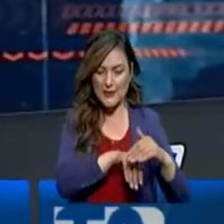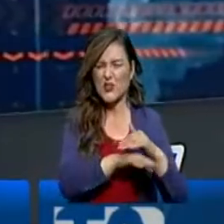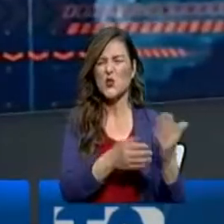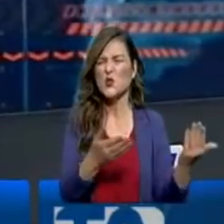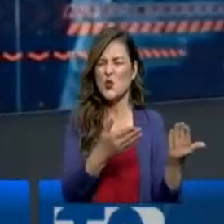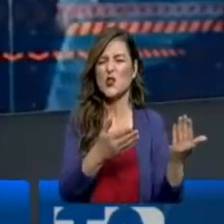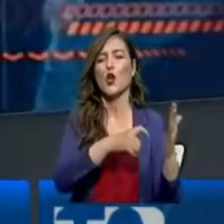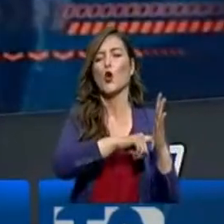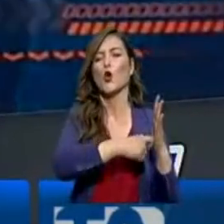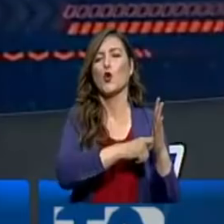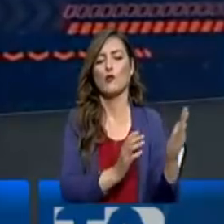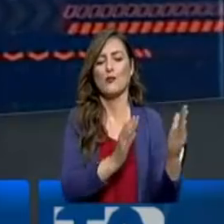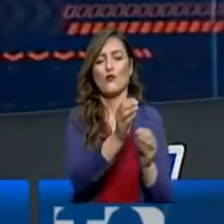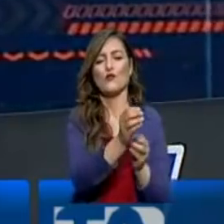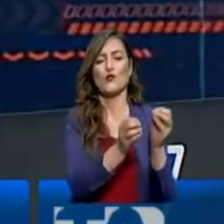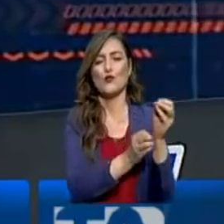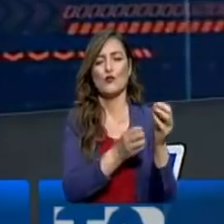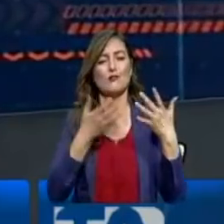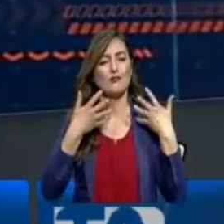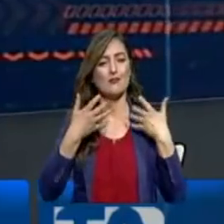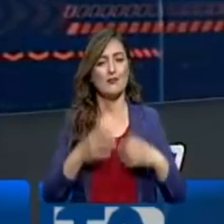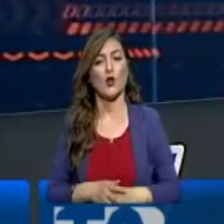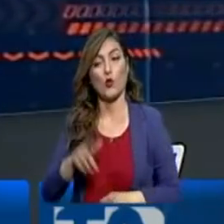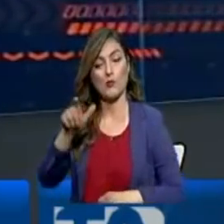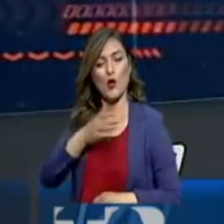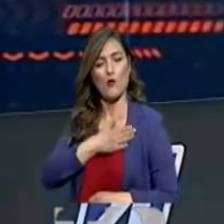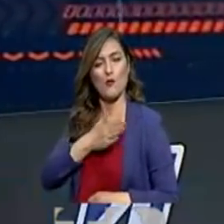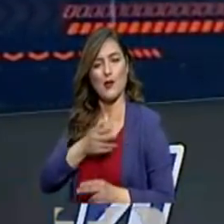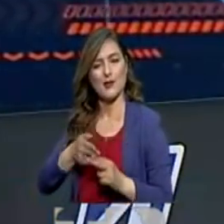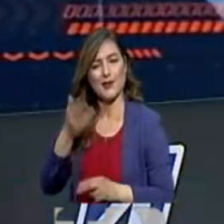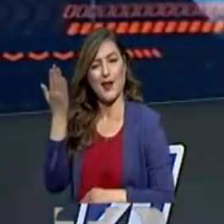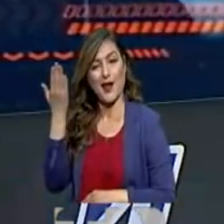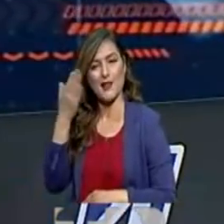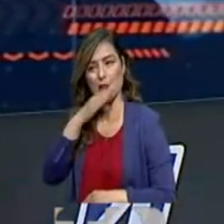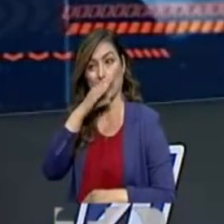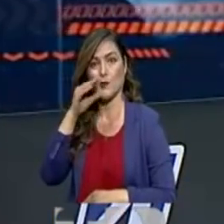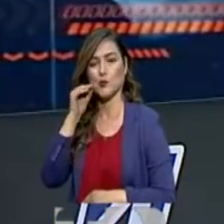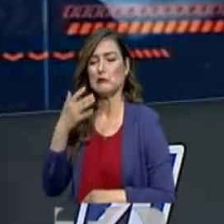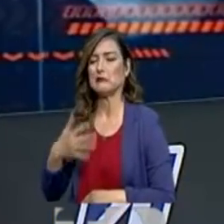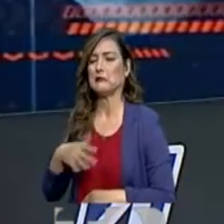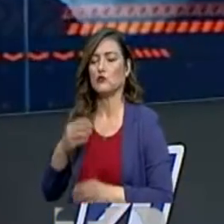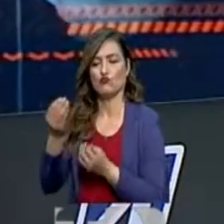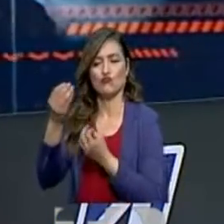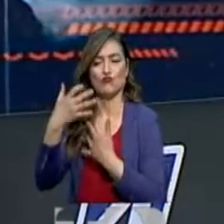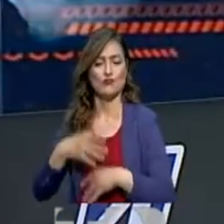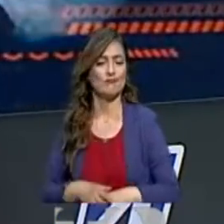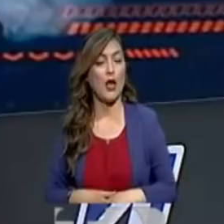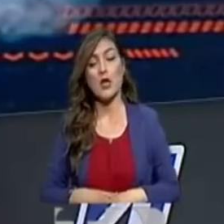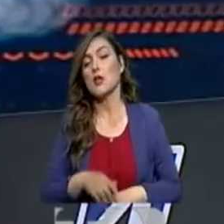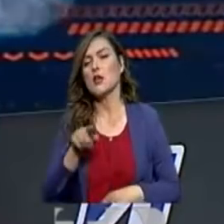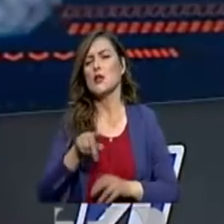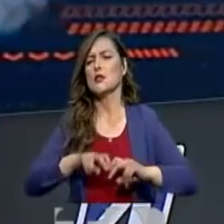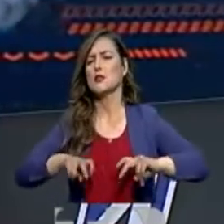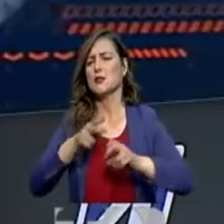domicilio de uno de los hombres de confianza del exalcalde de esta ciudad, Jaime Nebot. Según lo informó la entidad, en esta investigación también